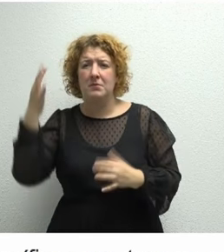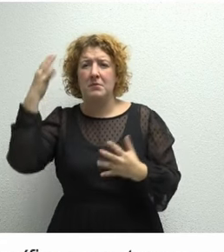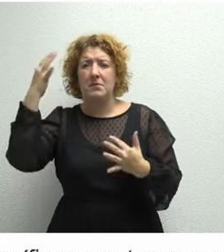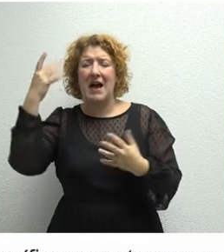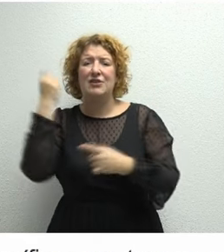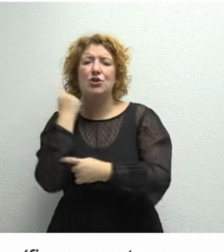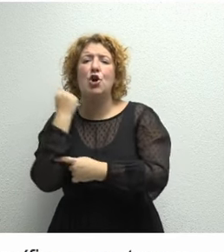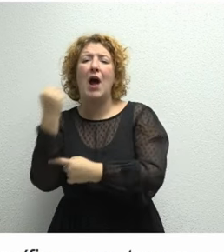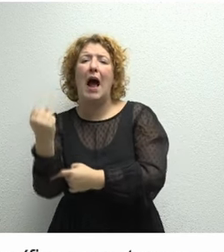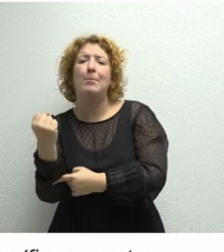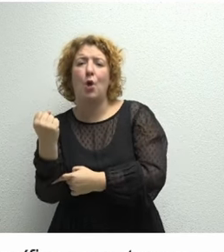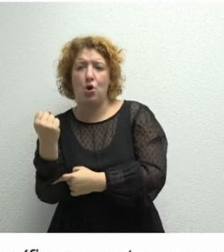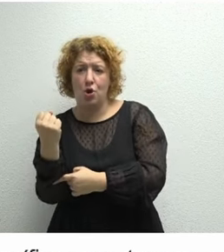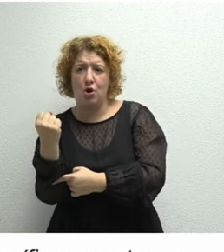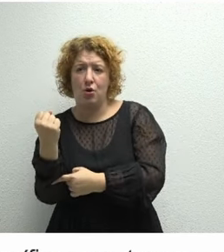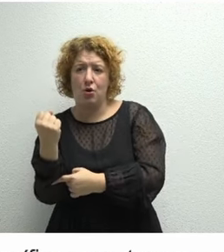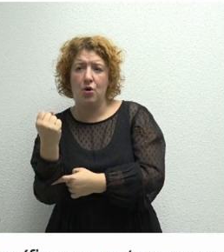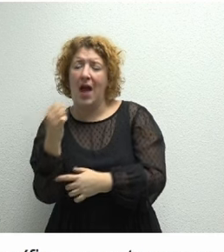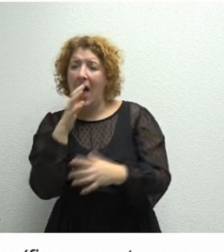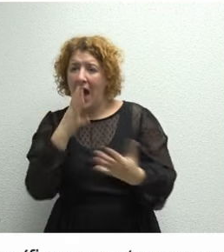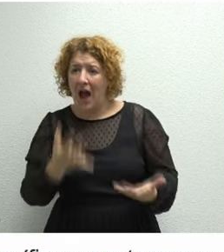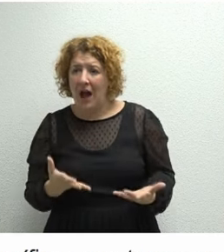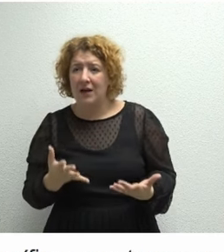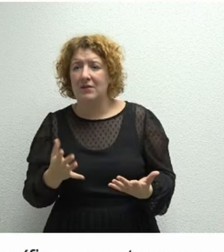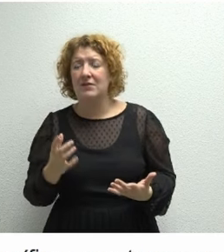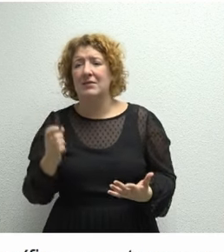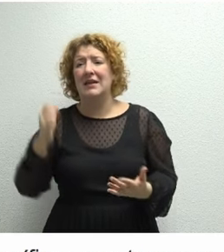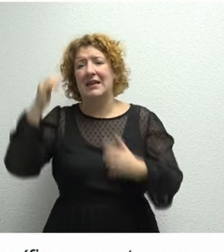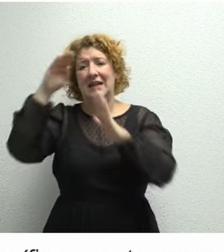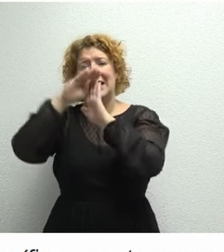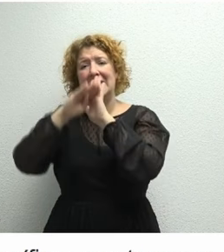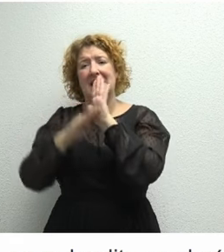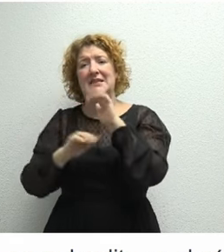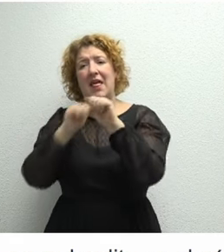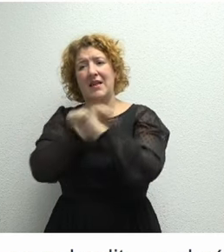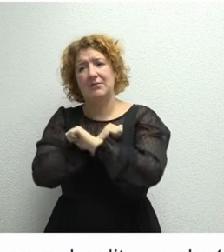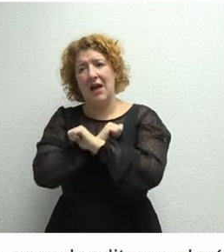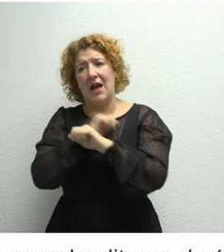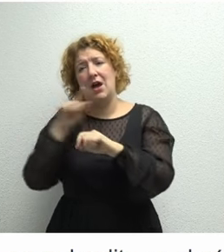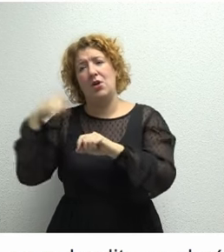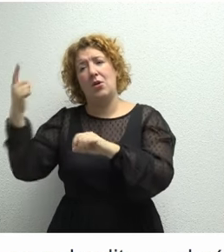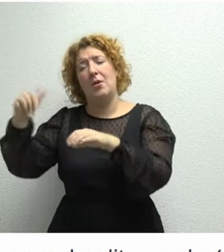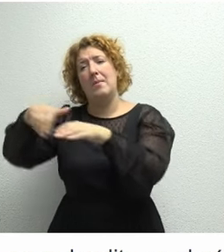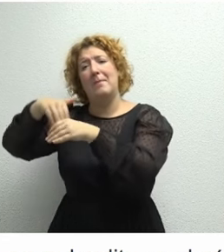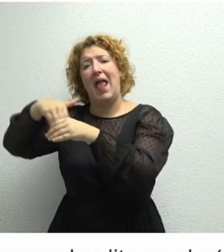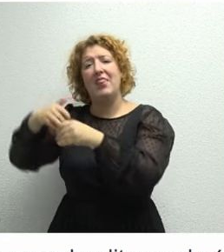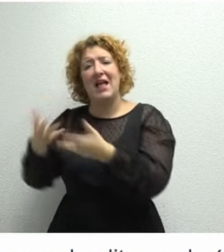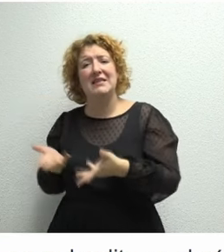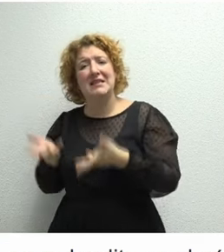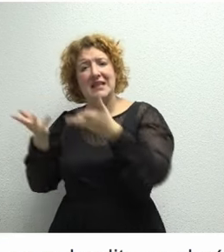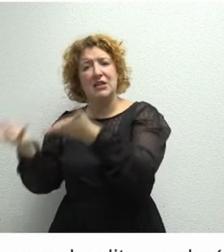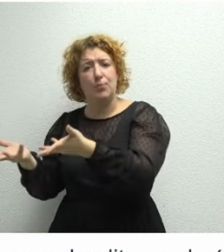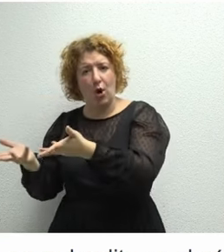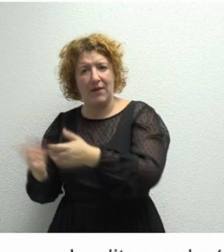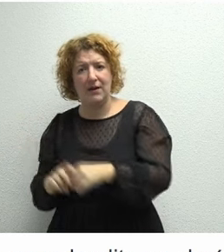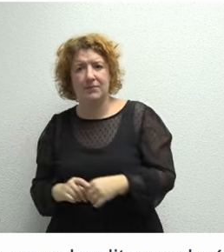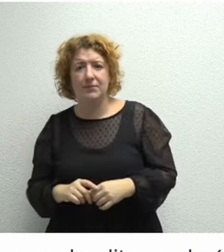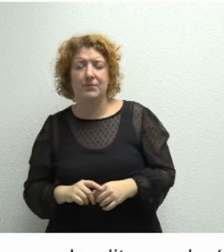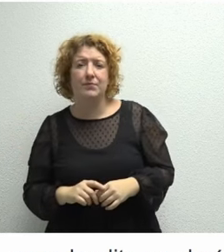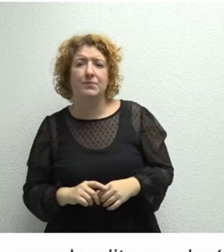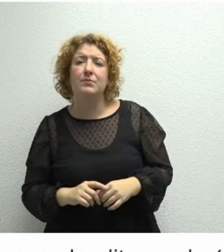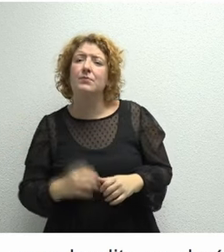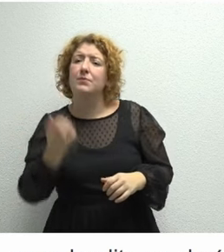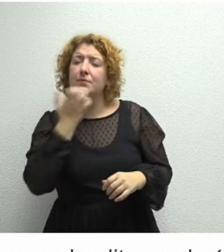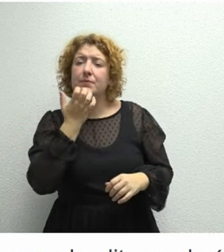los apoyos que se están prestando actualmente luego ven la lista de espera y luego ven las plazas que tenemos disponibles pues por ejemplo en en